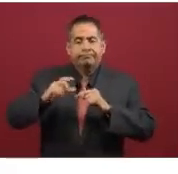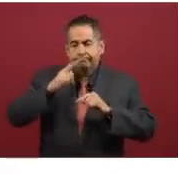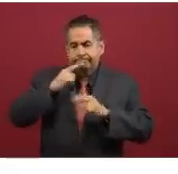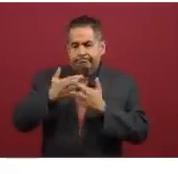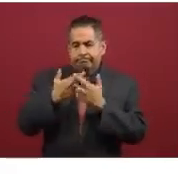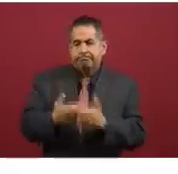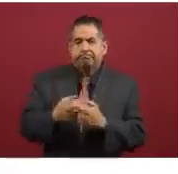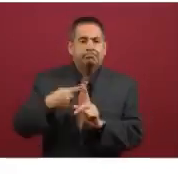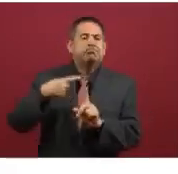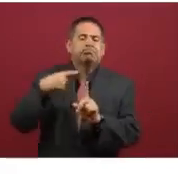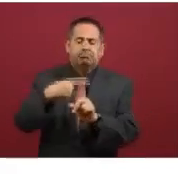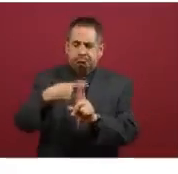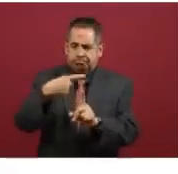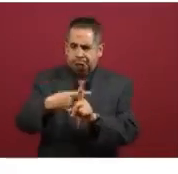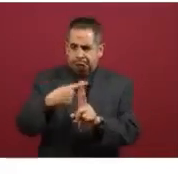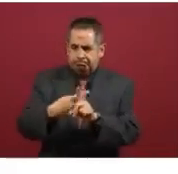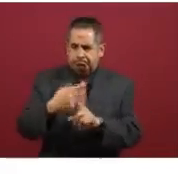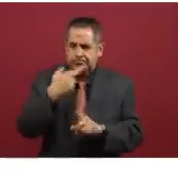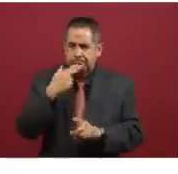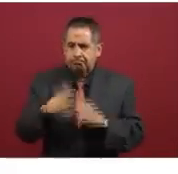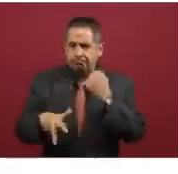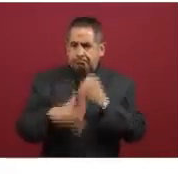financiero positivo de